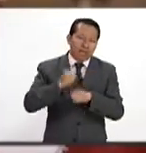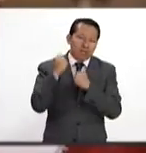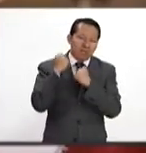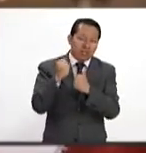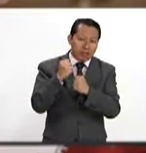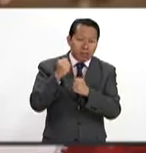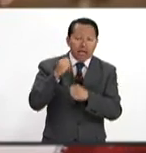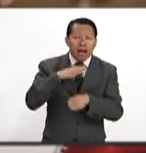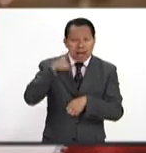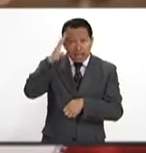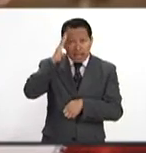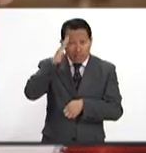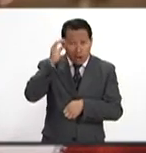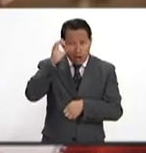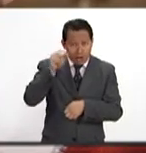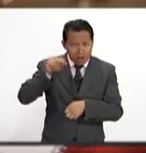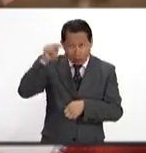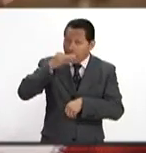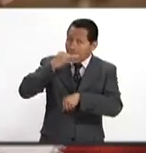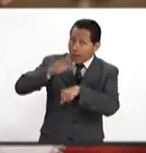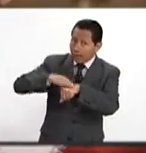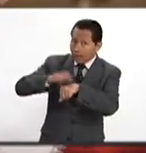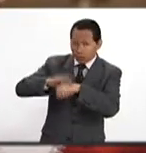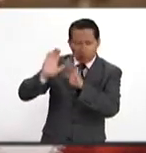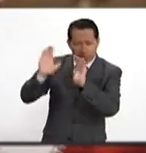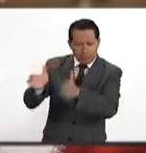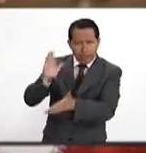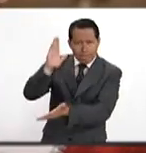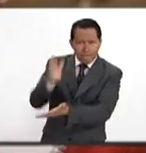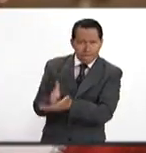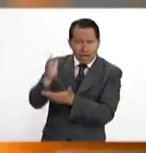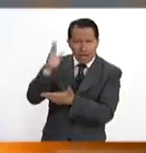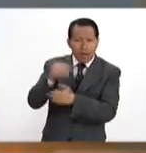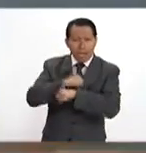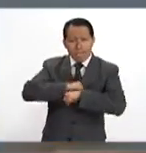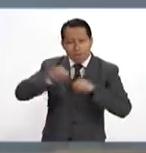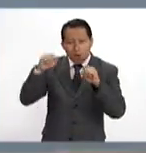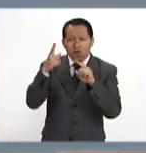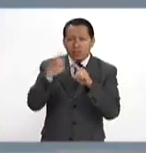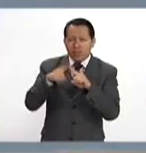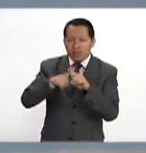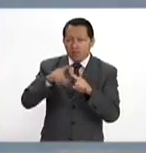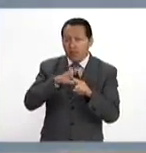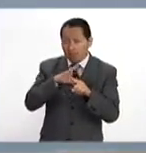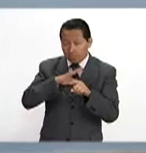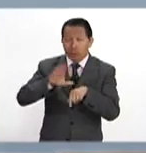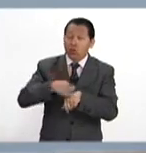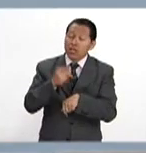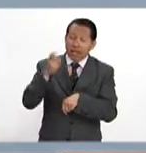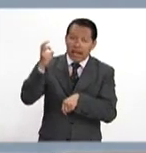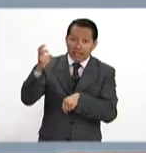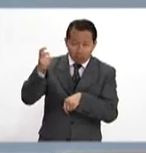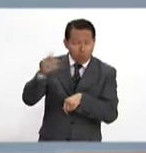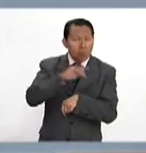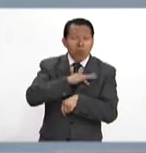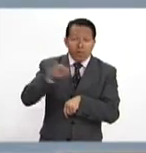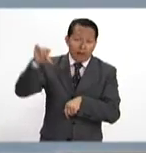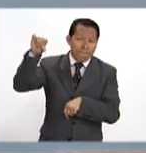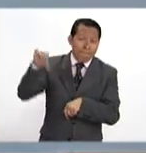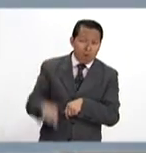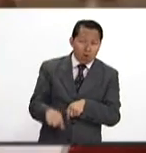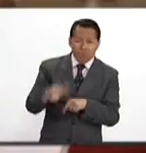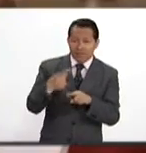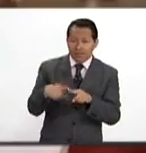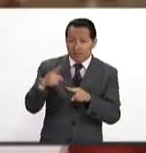líder norcoreano Kim Jong-un para que cese su programa nuclear y cualquier acción que le lleven a su final, al de su régimen o